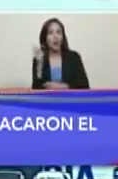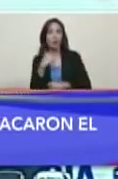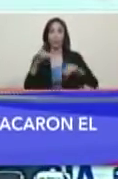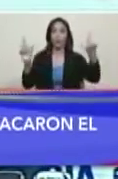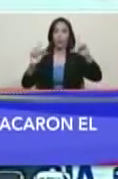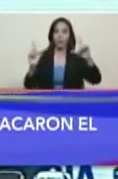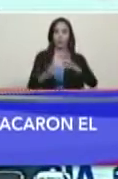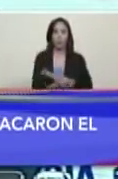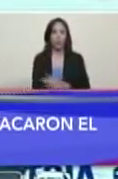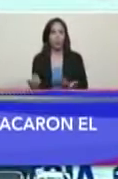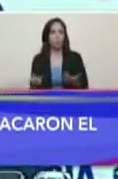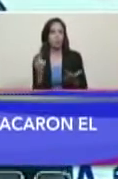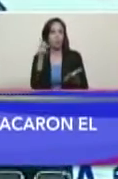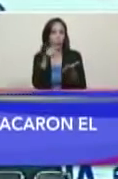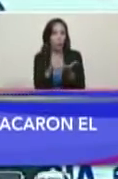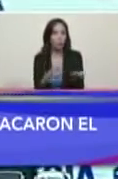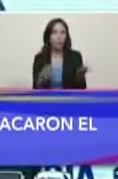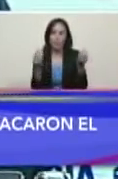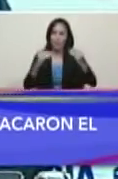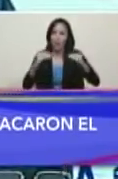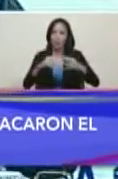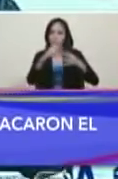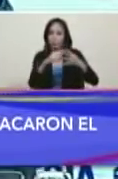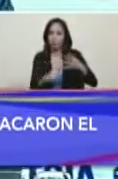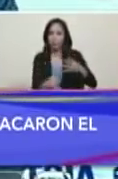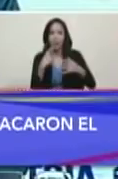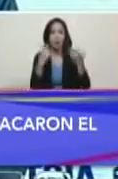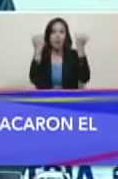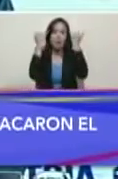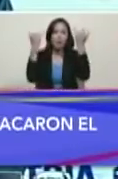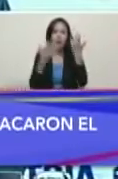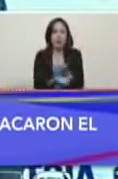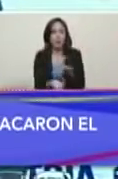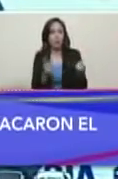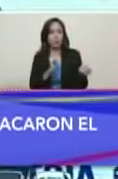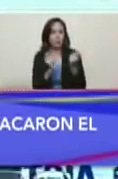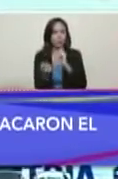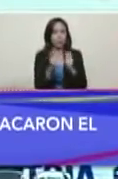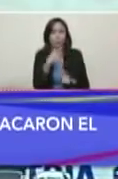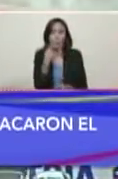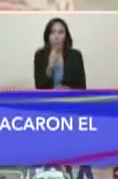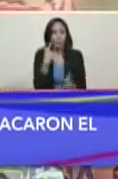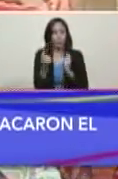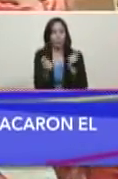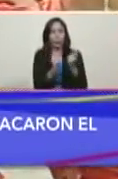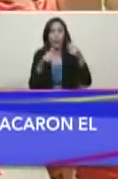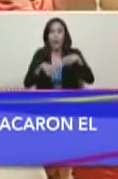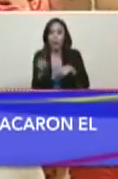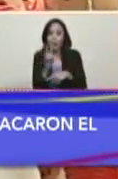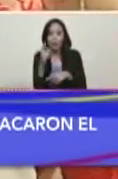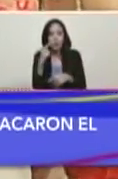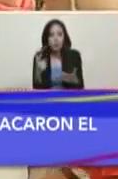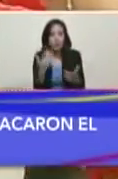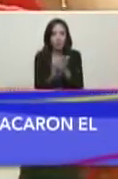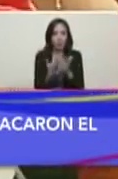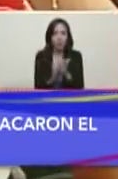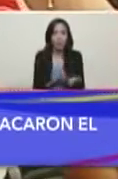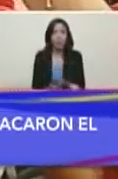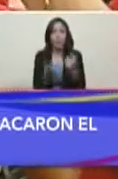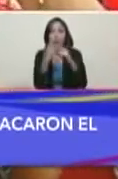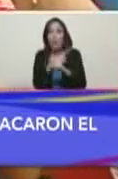televisión, etcétera. La lucha política y los espacios que en Venezuela existen. Y otra cosa